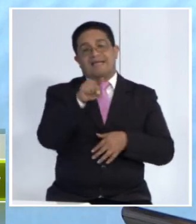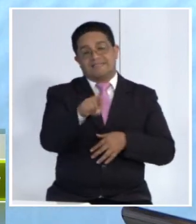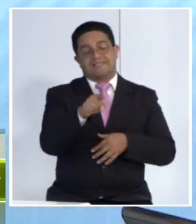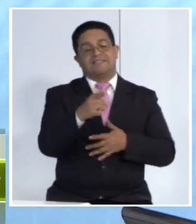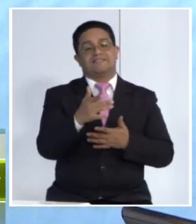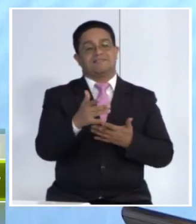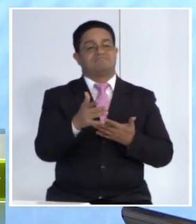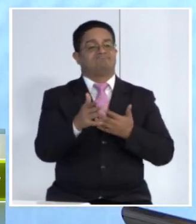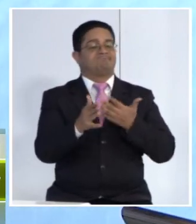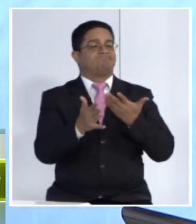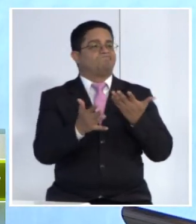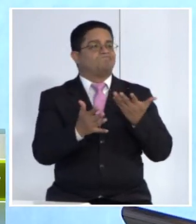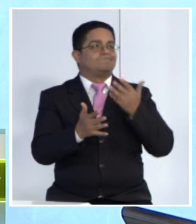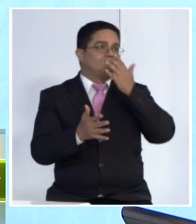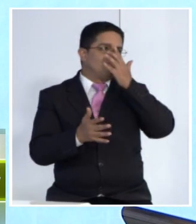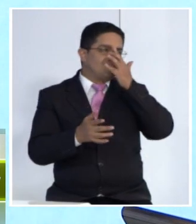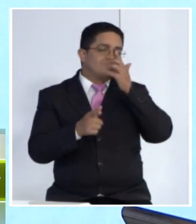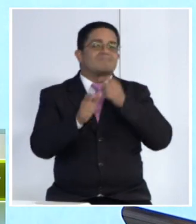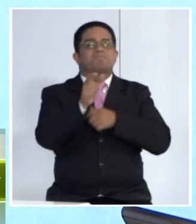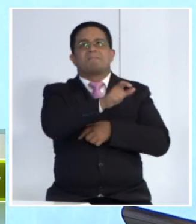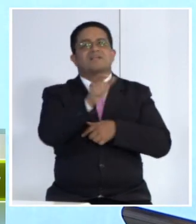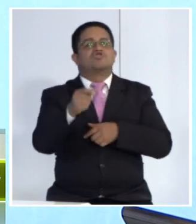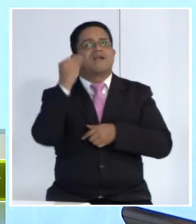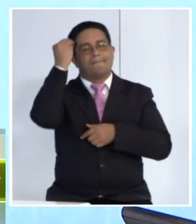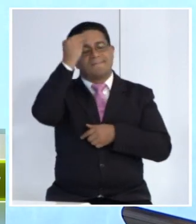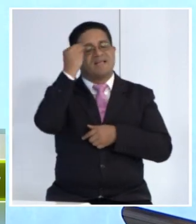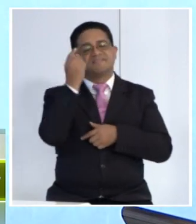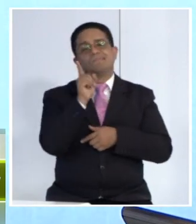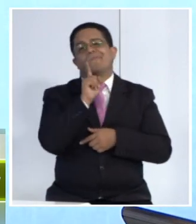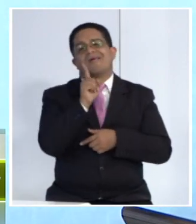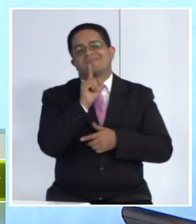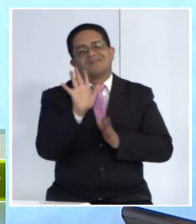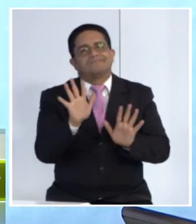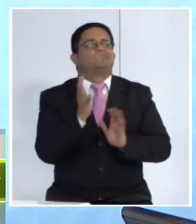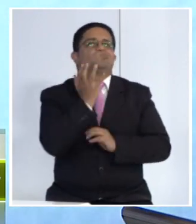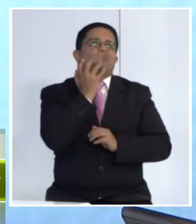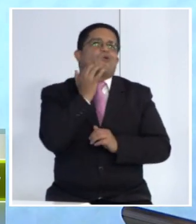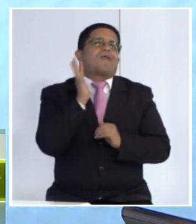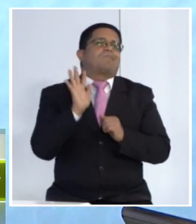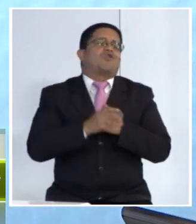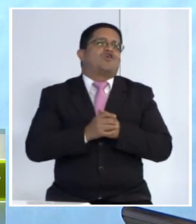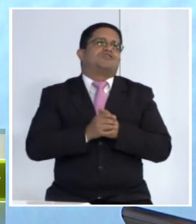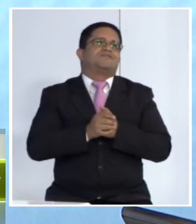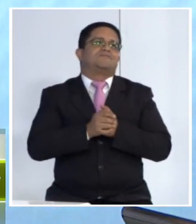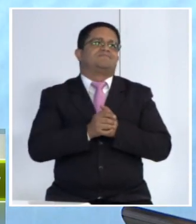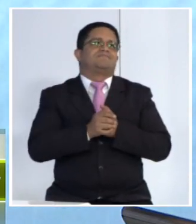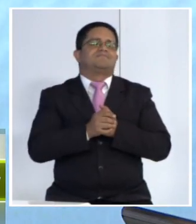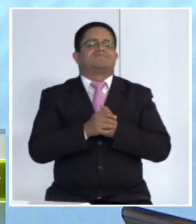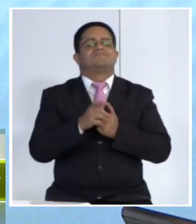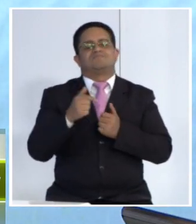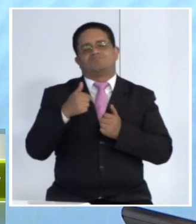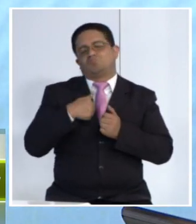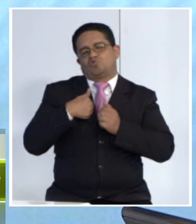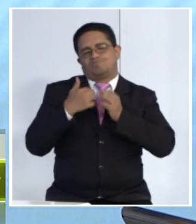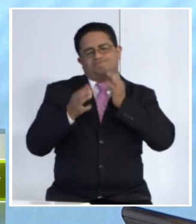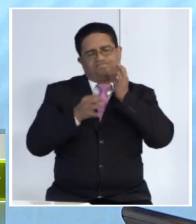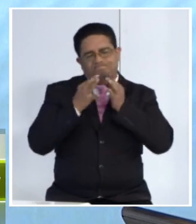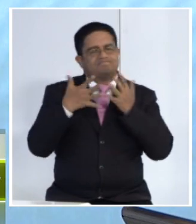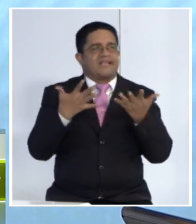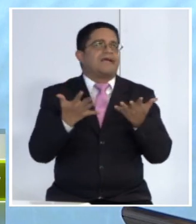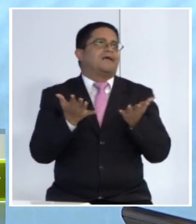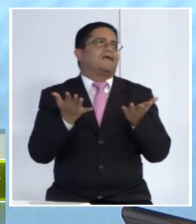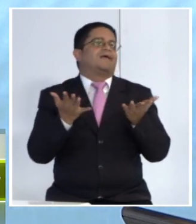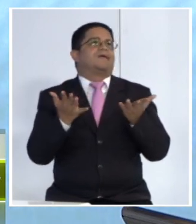algunos mitos que se habla de que me imagino que de repente lo vamos a conversar, de que, bueno,